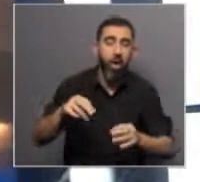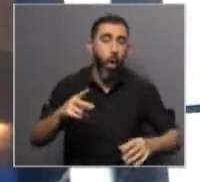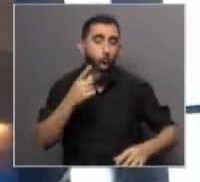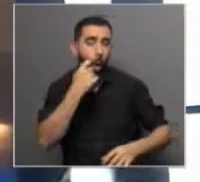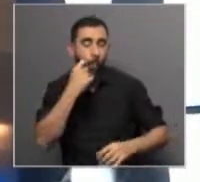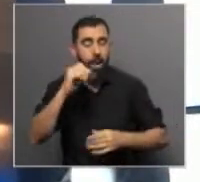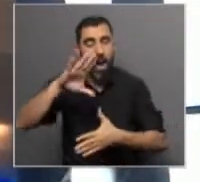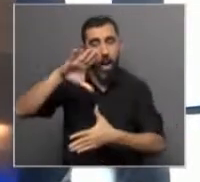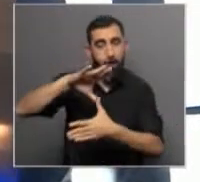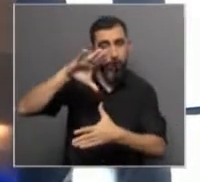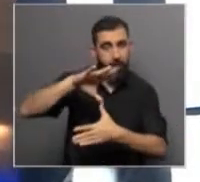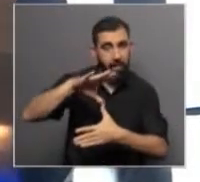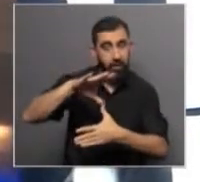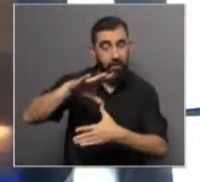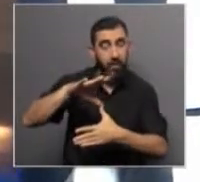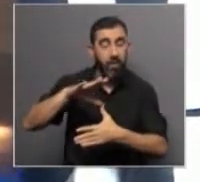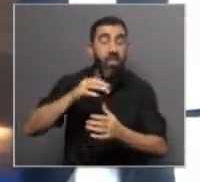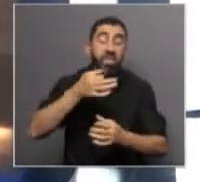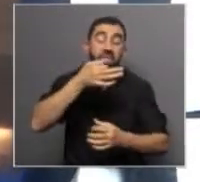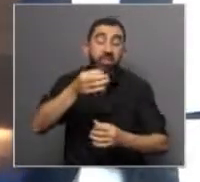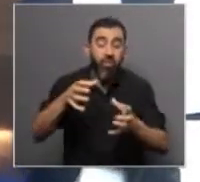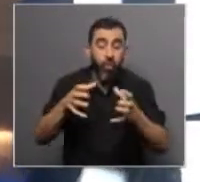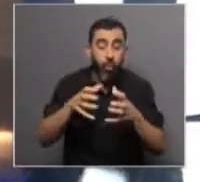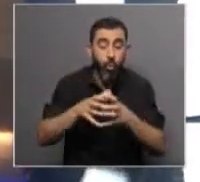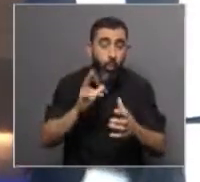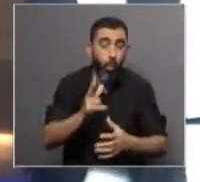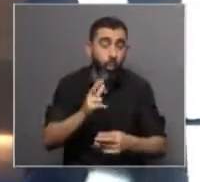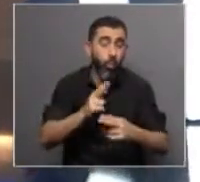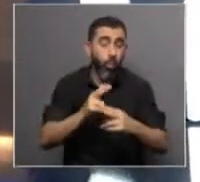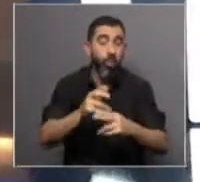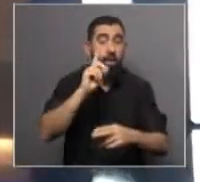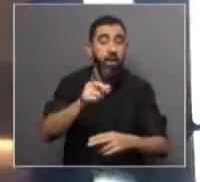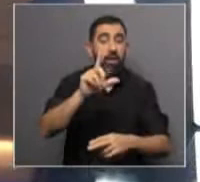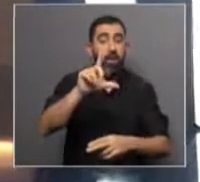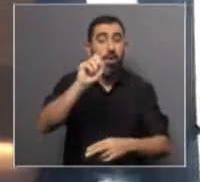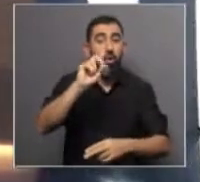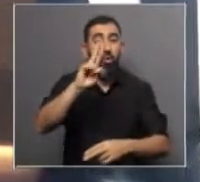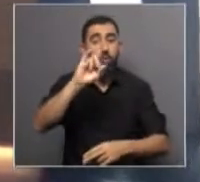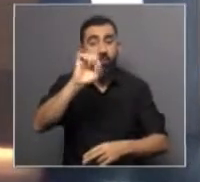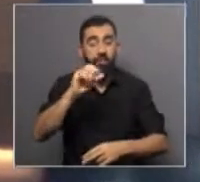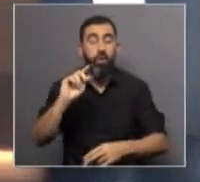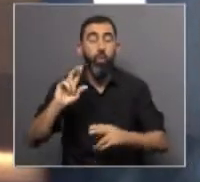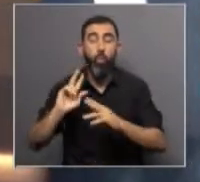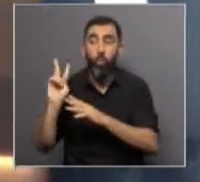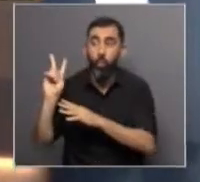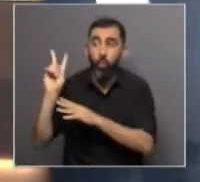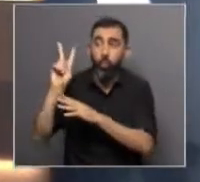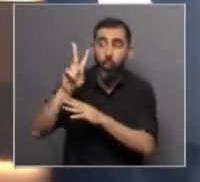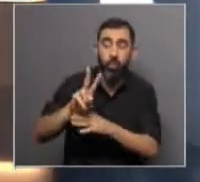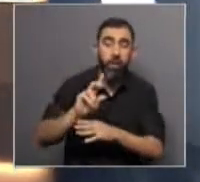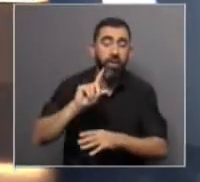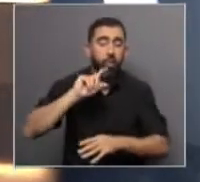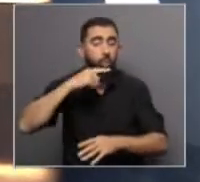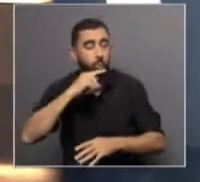a América. Hasta ahora se sostiene que un grupo humano llamado Glovis cruzó de Siberia a Alaska hace 12.000